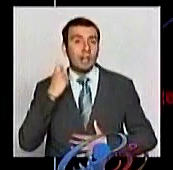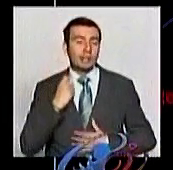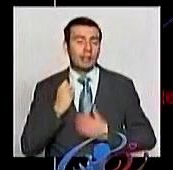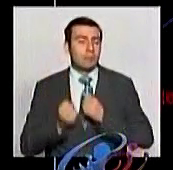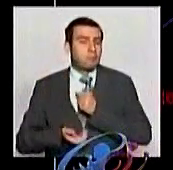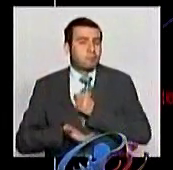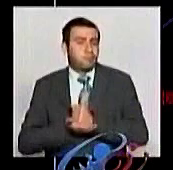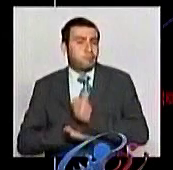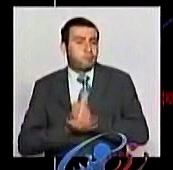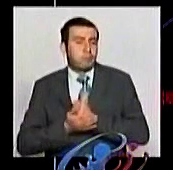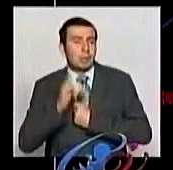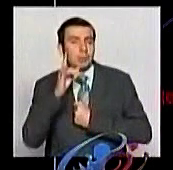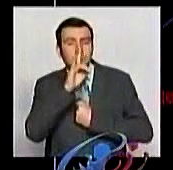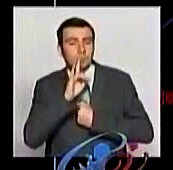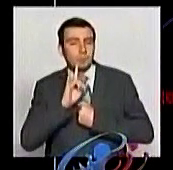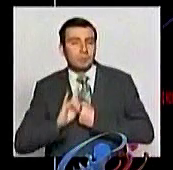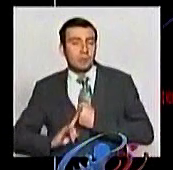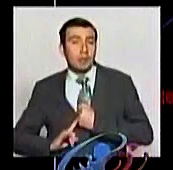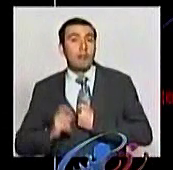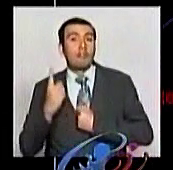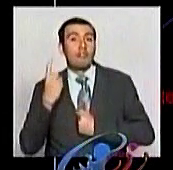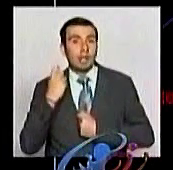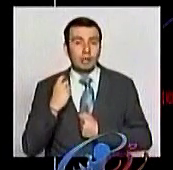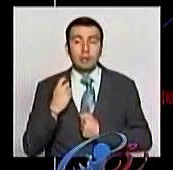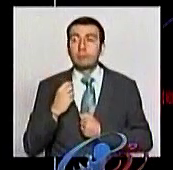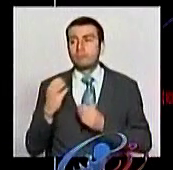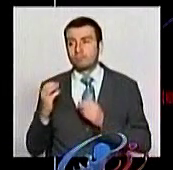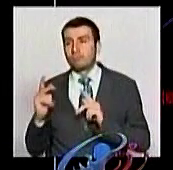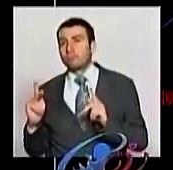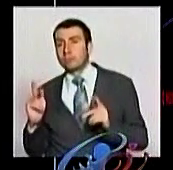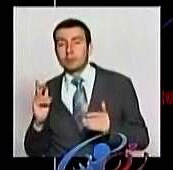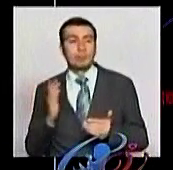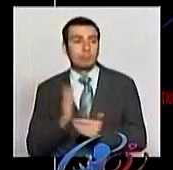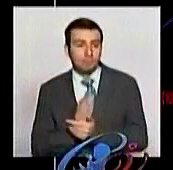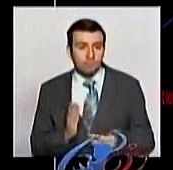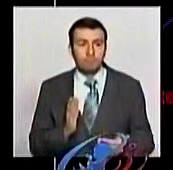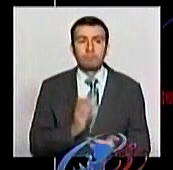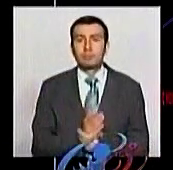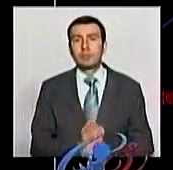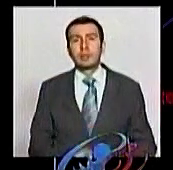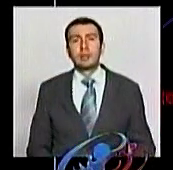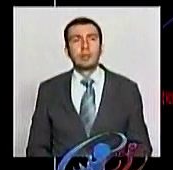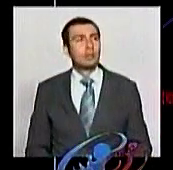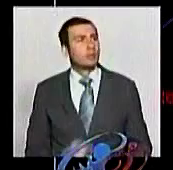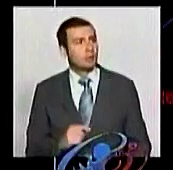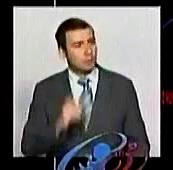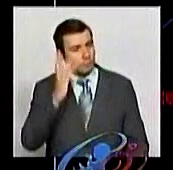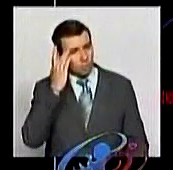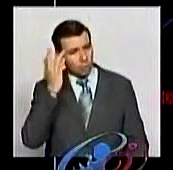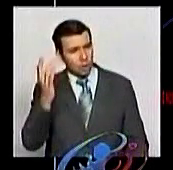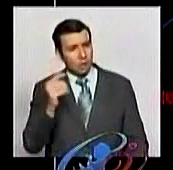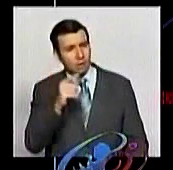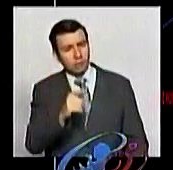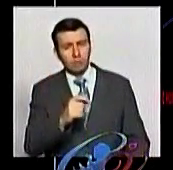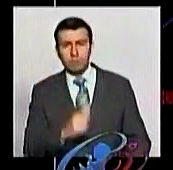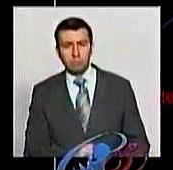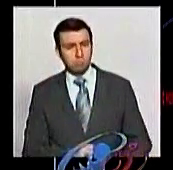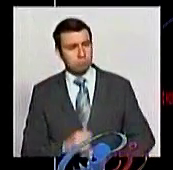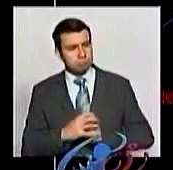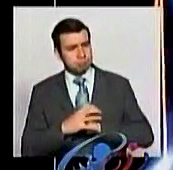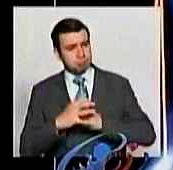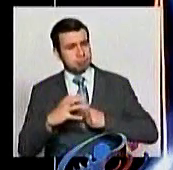muy importante que estos pacientes pues acudan, ¿cierto? ¿Por qué se hinchan? La hinchazón usualmente es porque